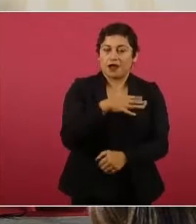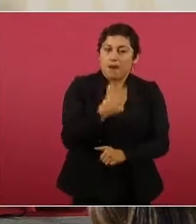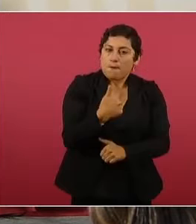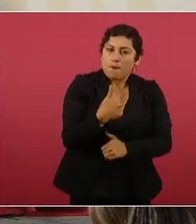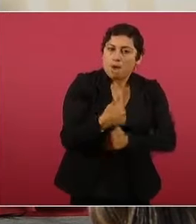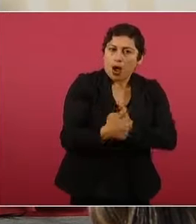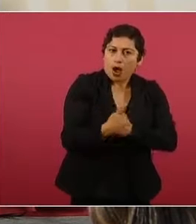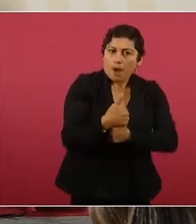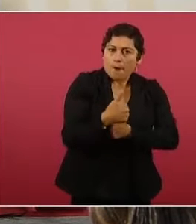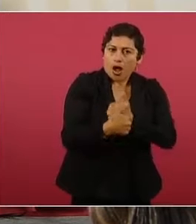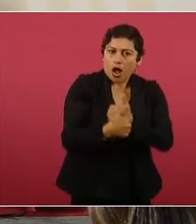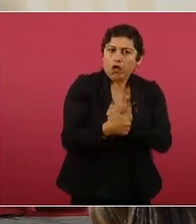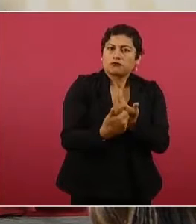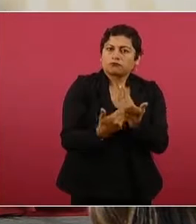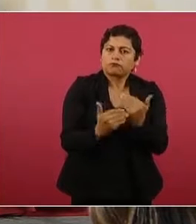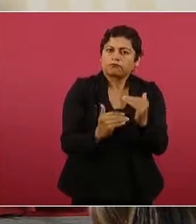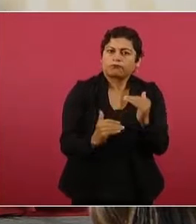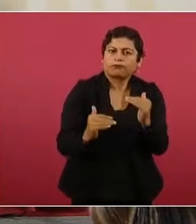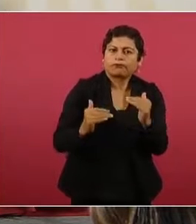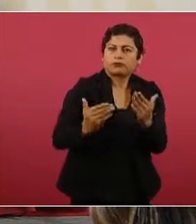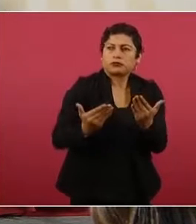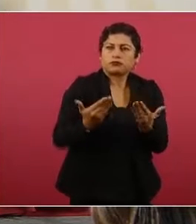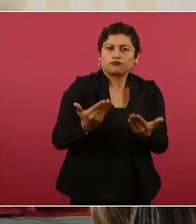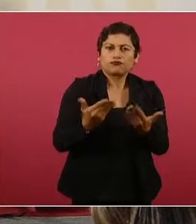competitivas, comparativas.